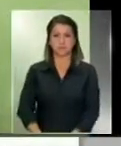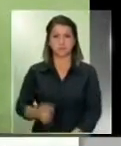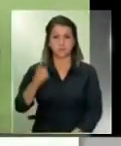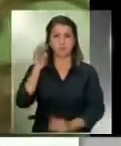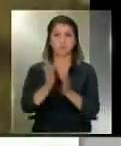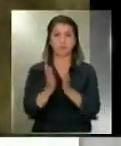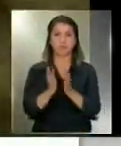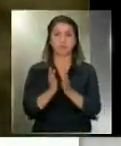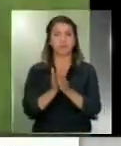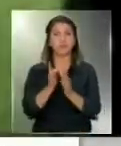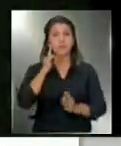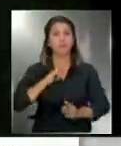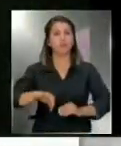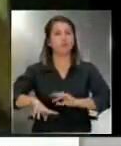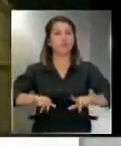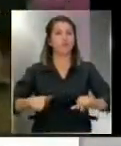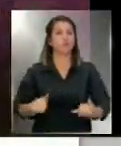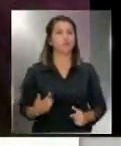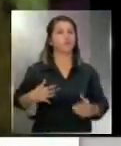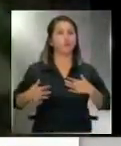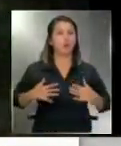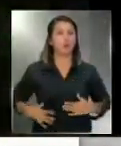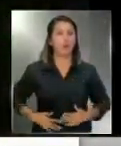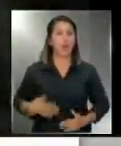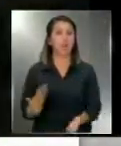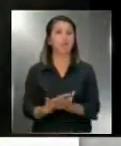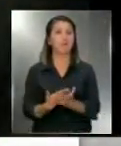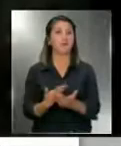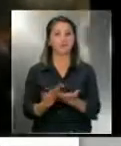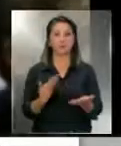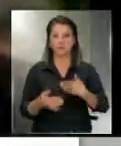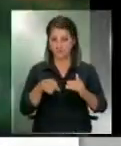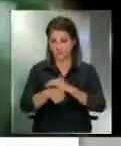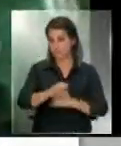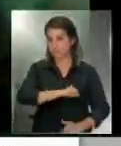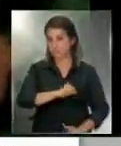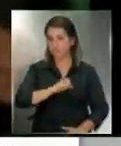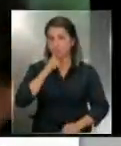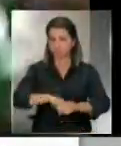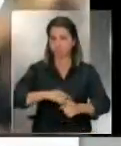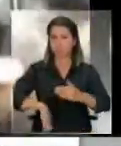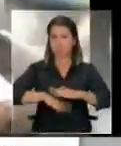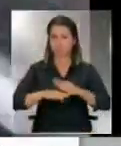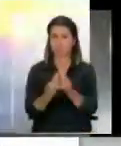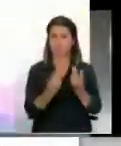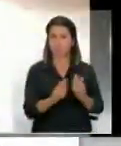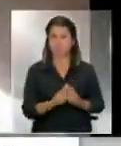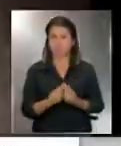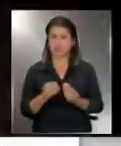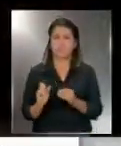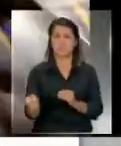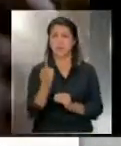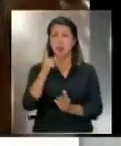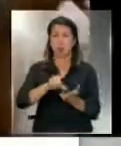Pero robos y tocaciones son solo la guinda de la torta en un metro de Santiago que en hora punta está dentro de los más hacinados del mundo,